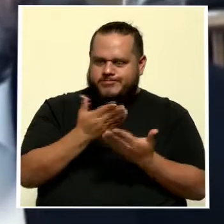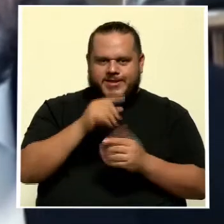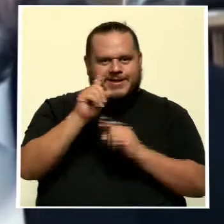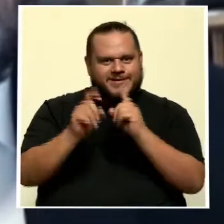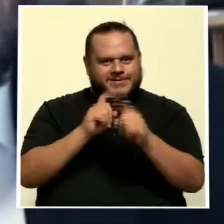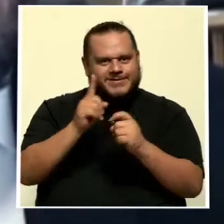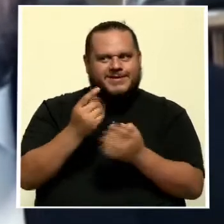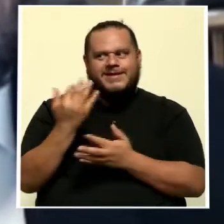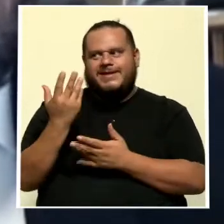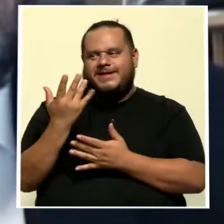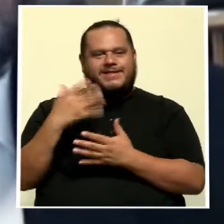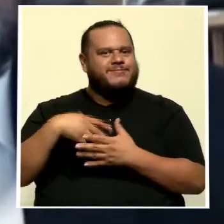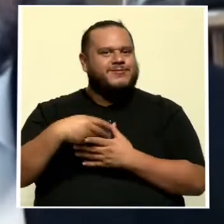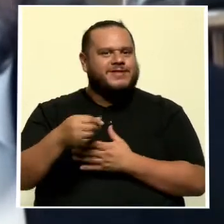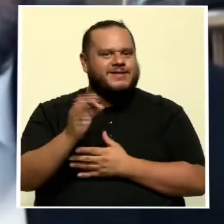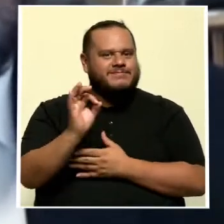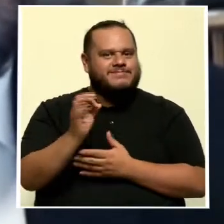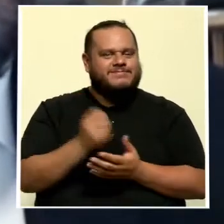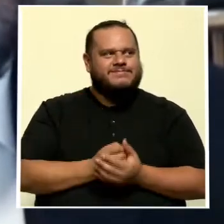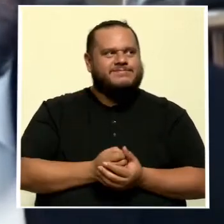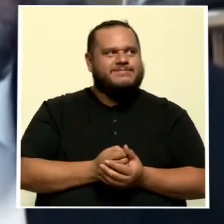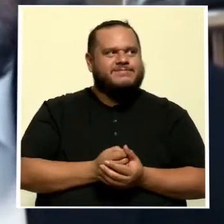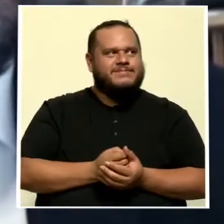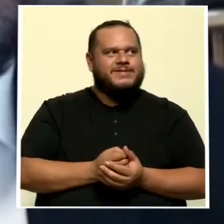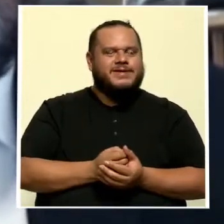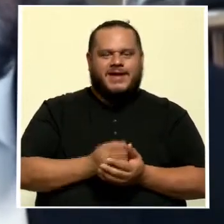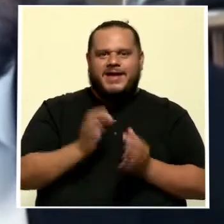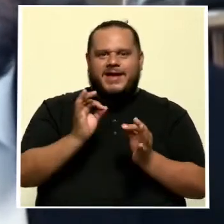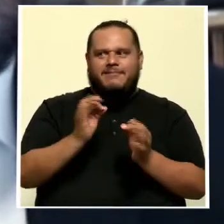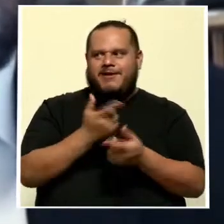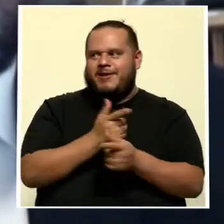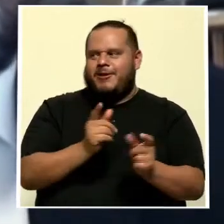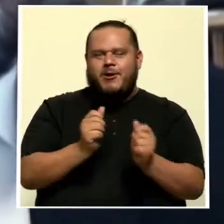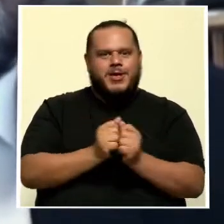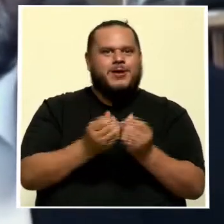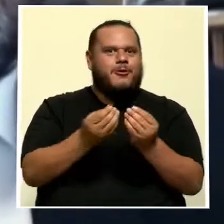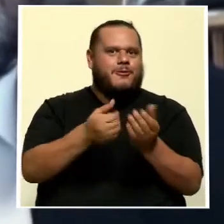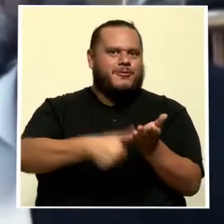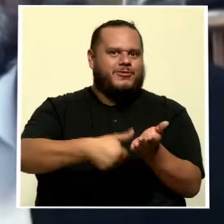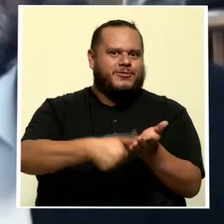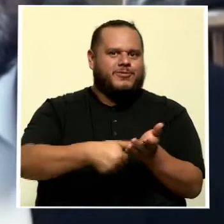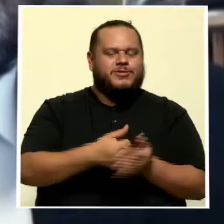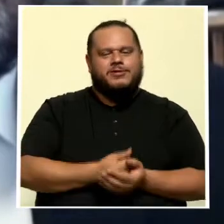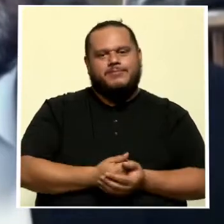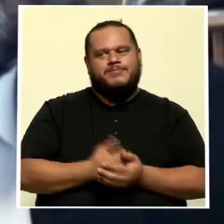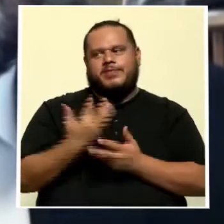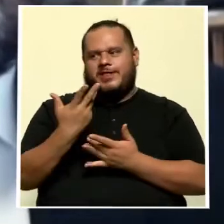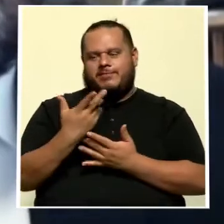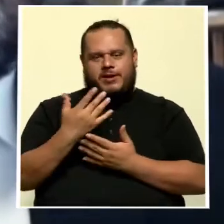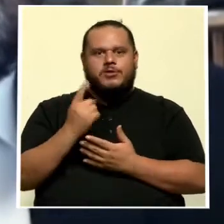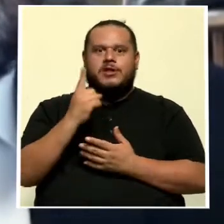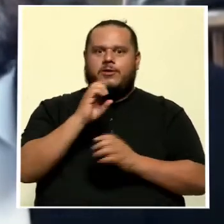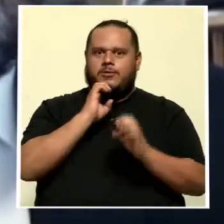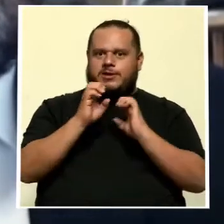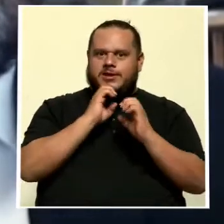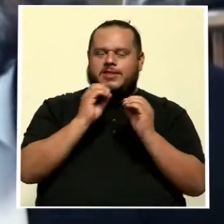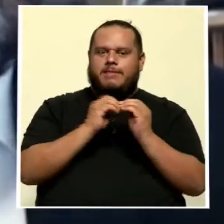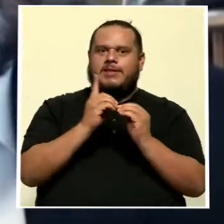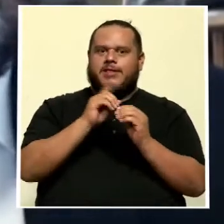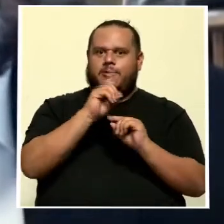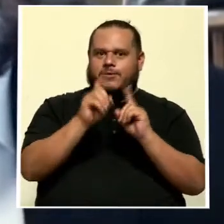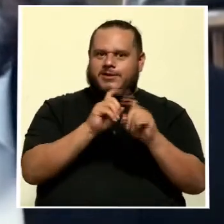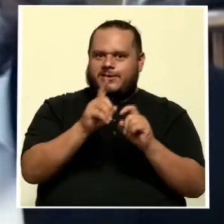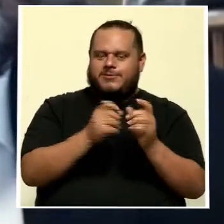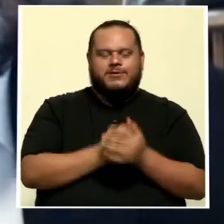espero salir bien, bien librado y con muchos votos. Esperemos que sea una entrevista más que un